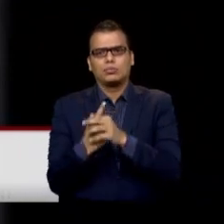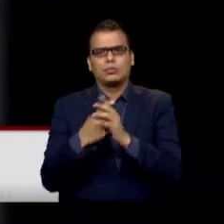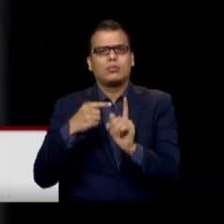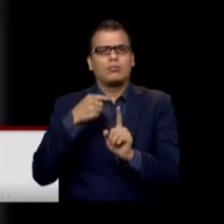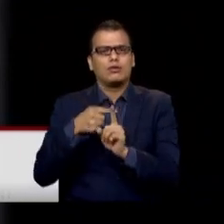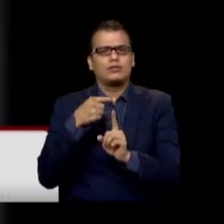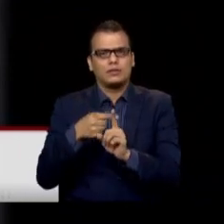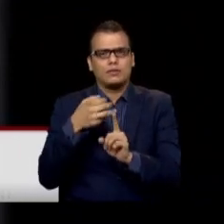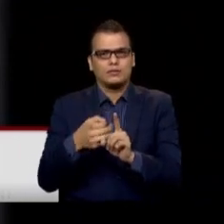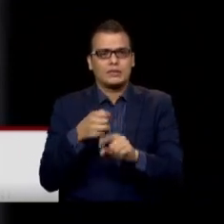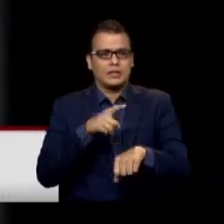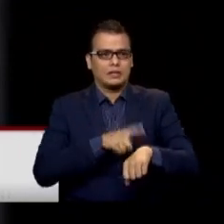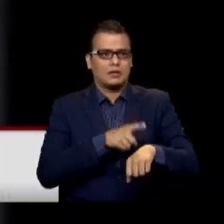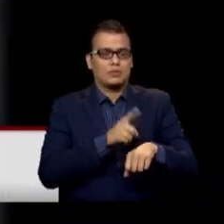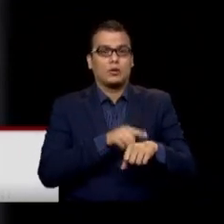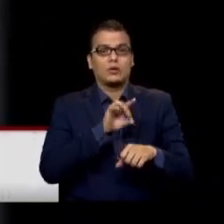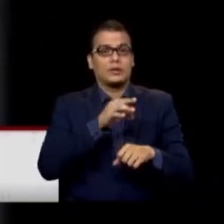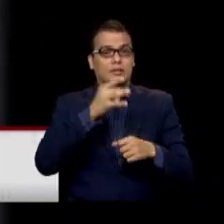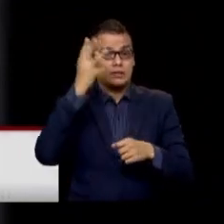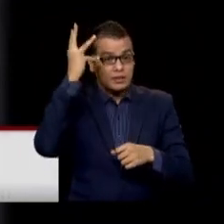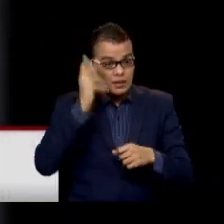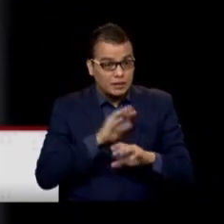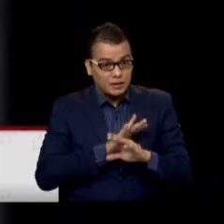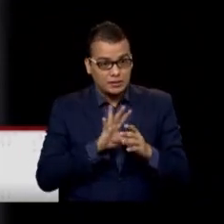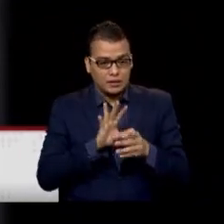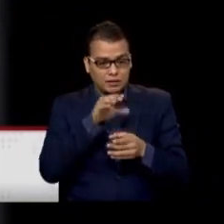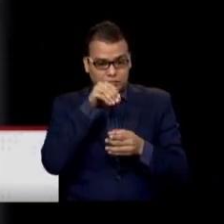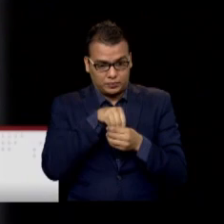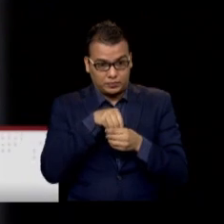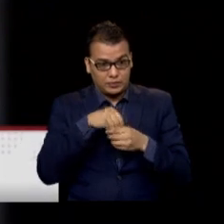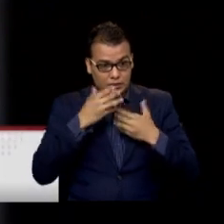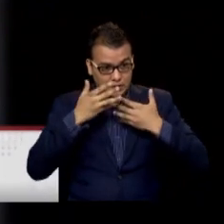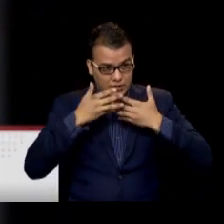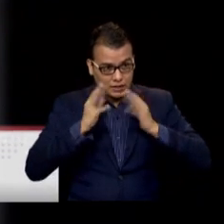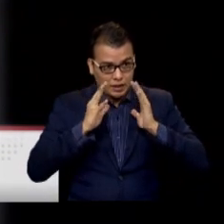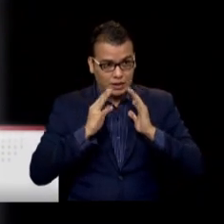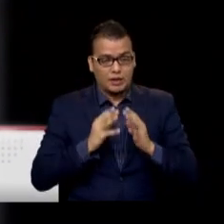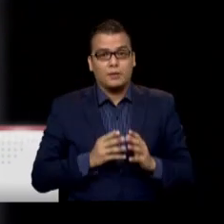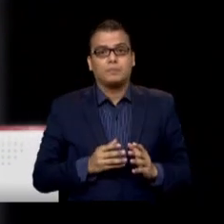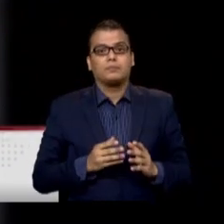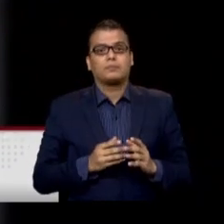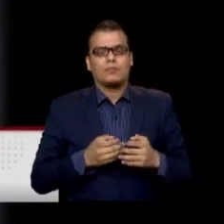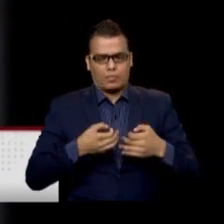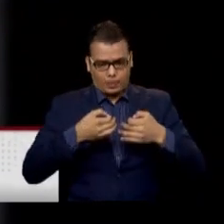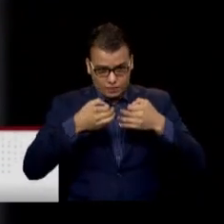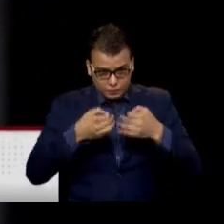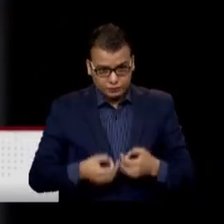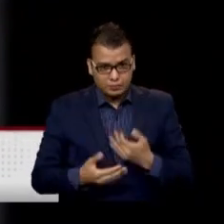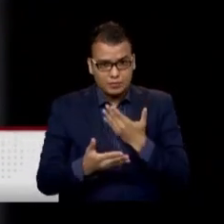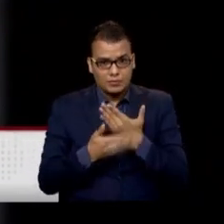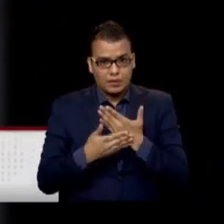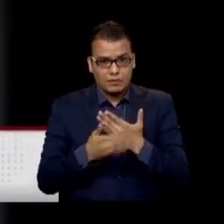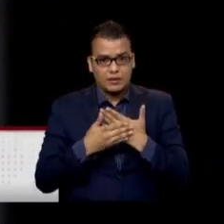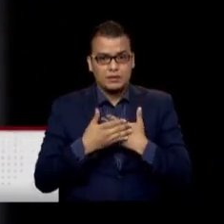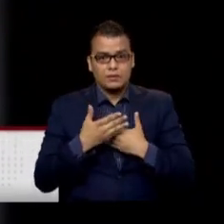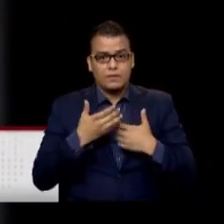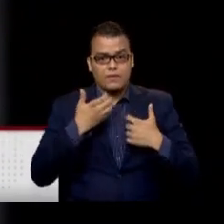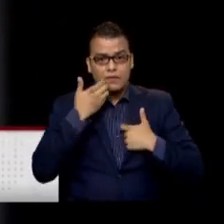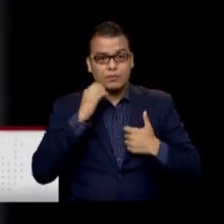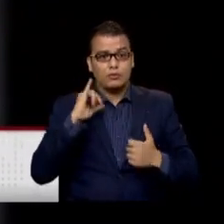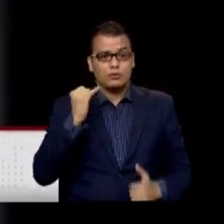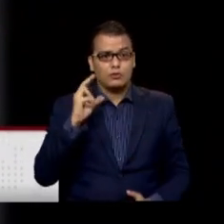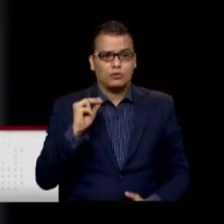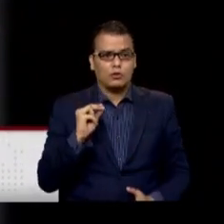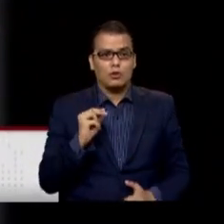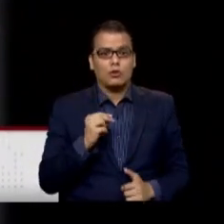la enfermedad ya pasó. Es una prueba que no es diagnóstica, que no le permite decir si usted tiene o no tiene la enfermedad en los